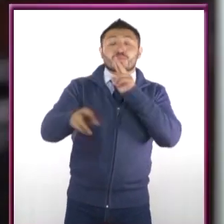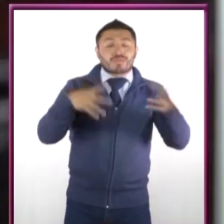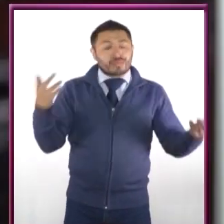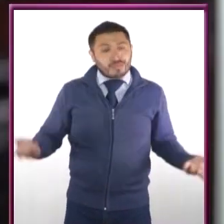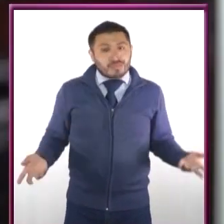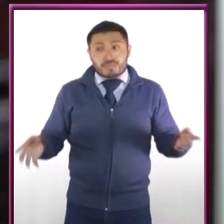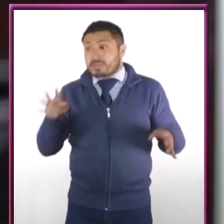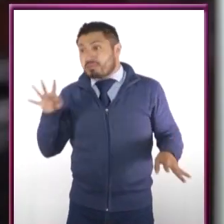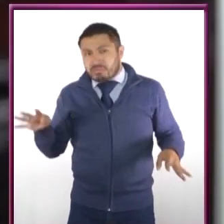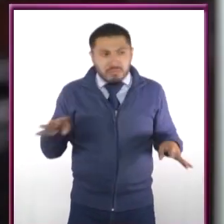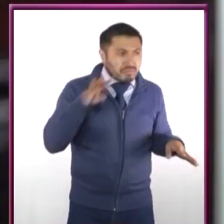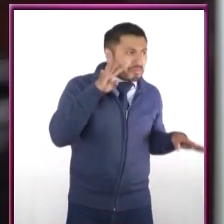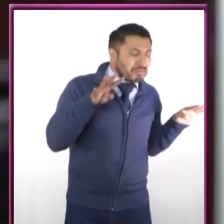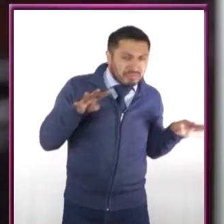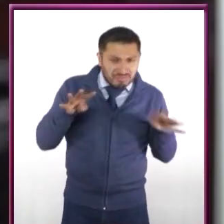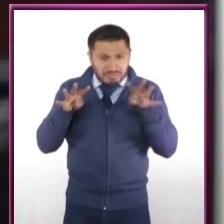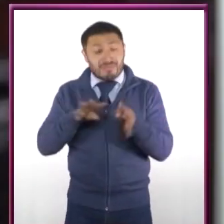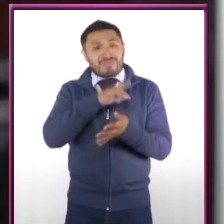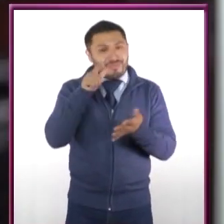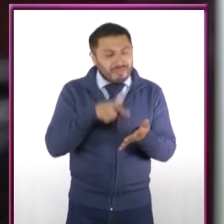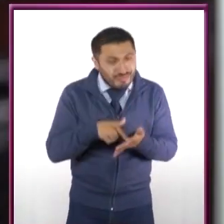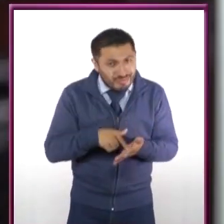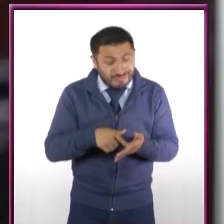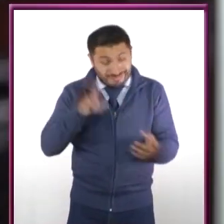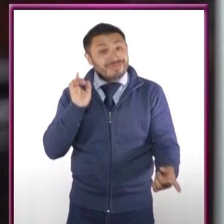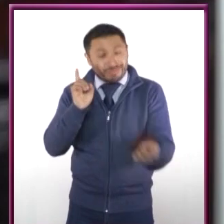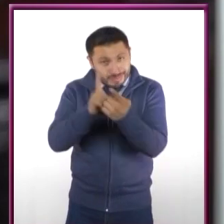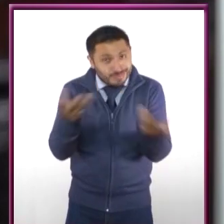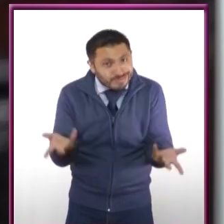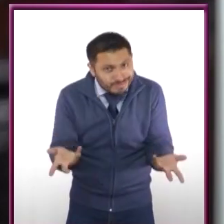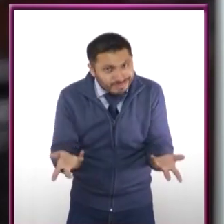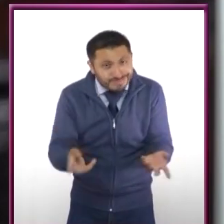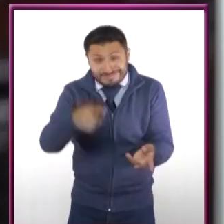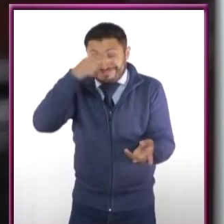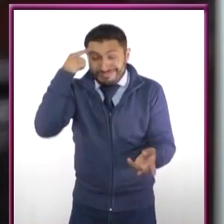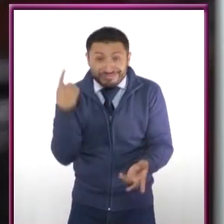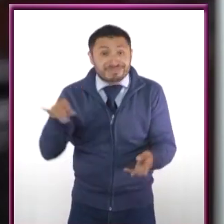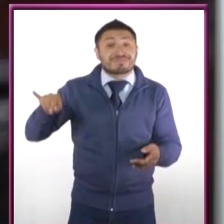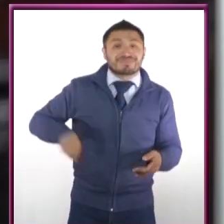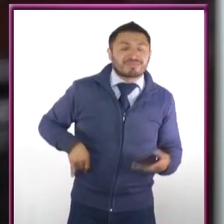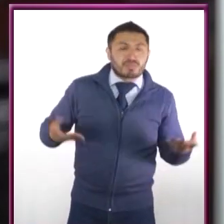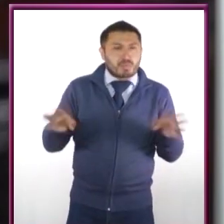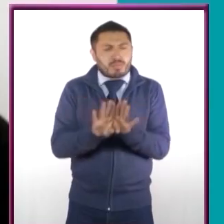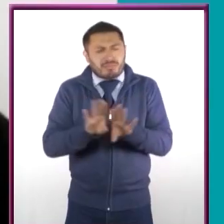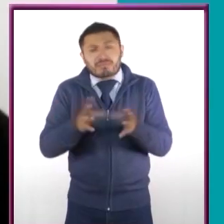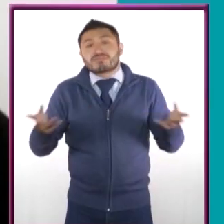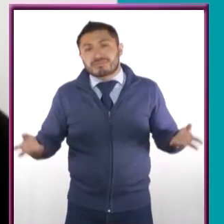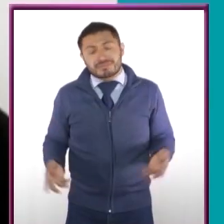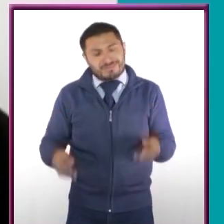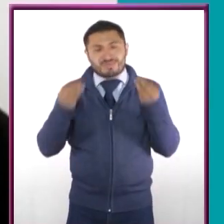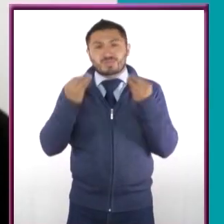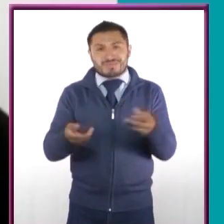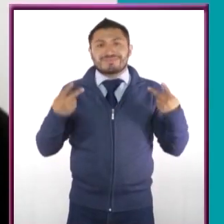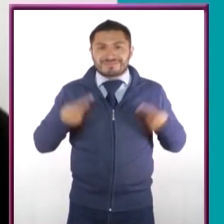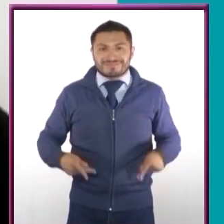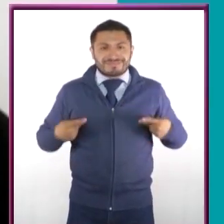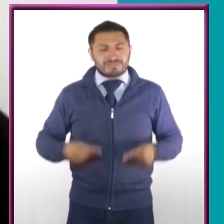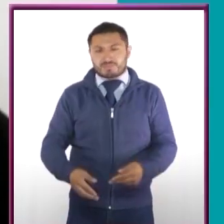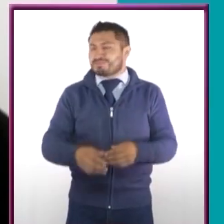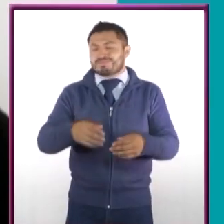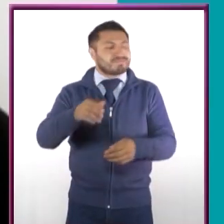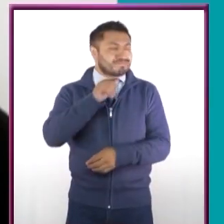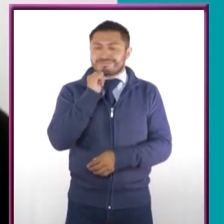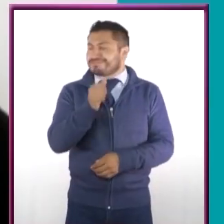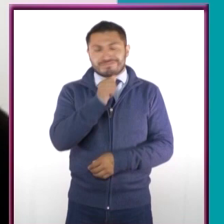respuesta de los jóvenes en este lugar? ¿Se han acercado con facilidad? ¿Les ha interesado? Hay muchas personas que lo